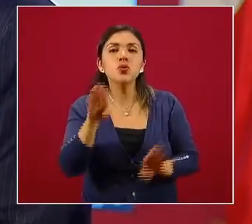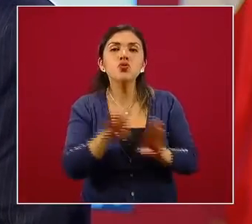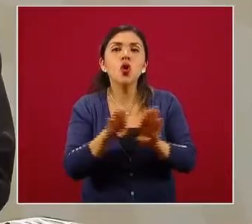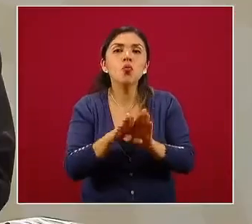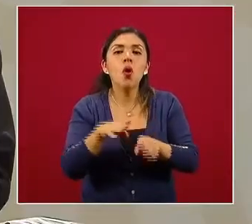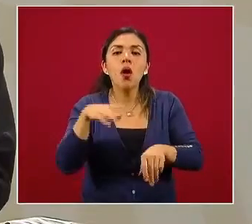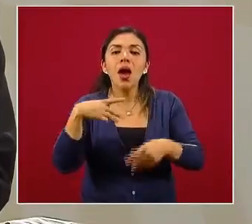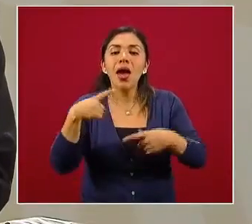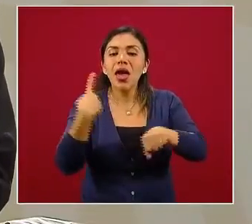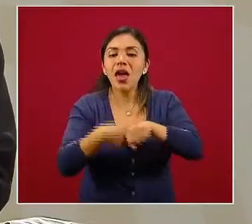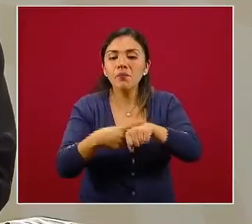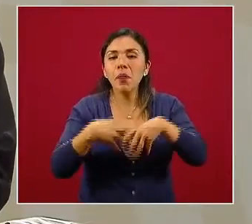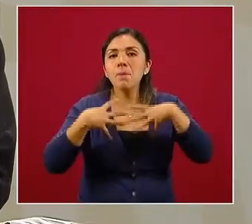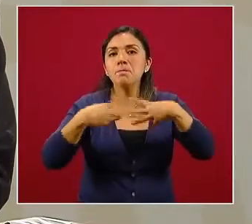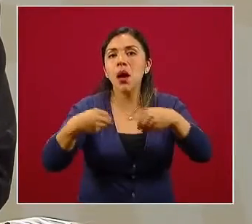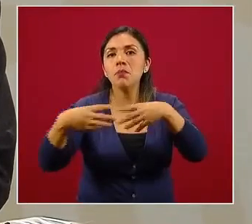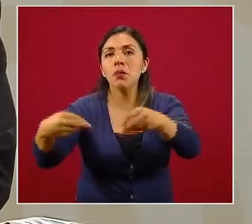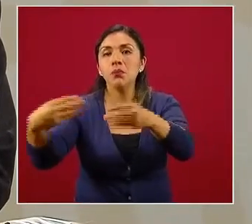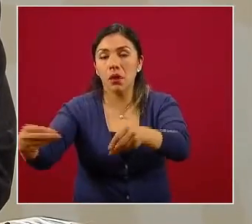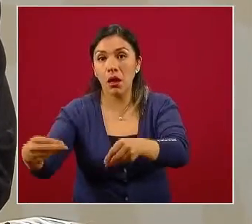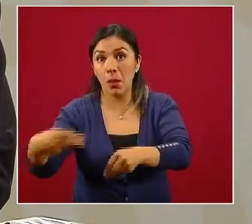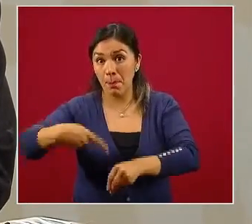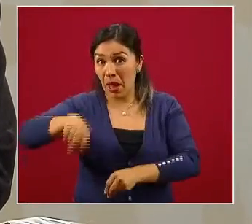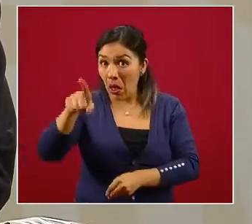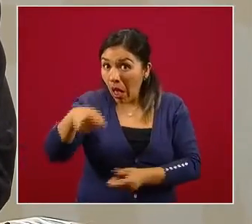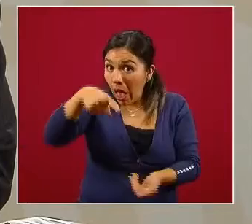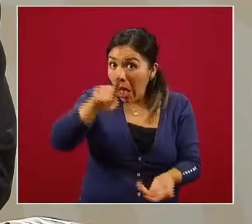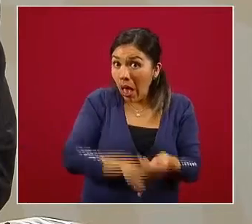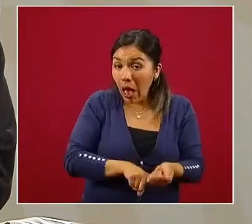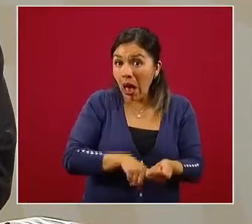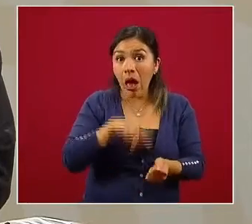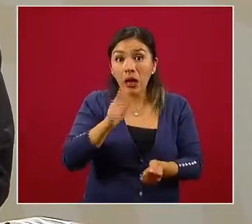epidemia, pero no es un elemento que en forma